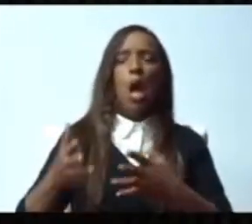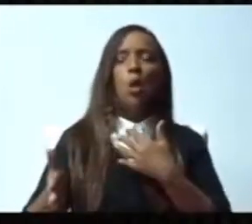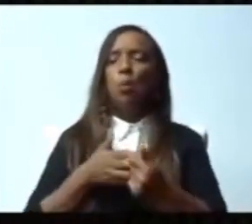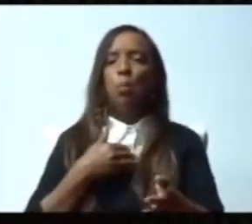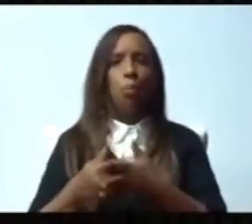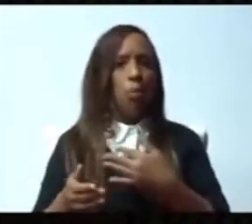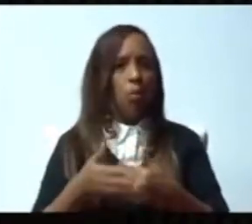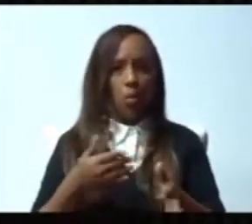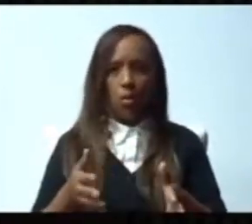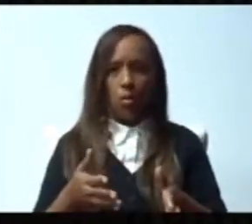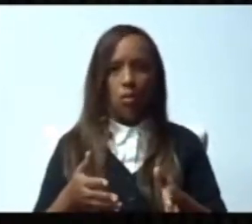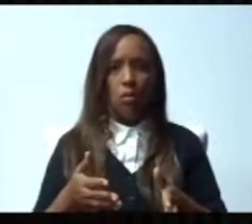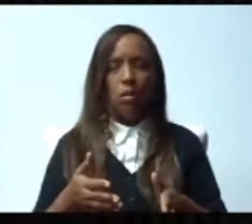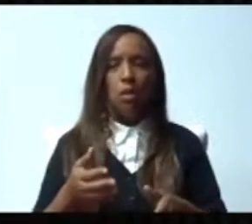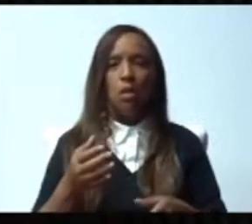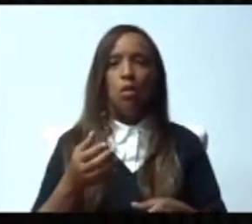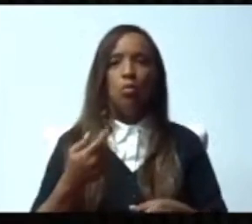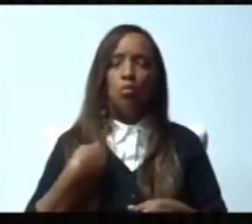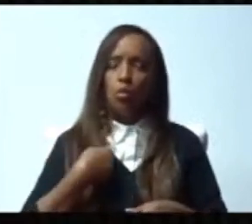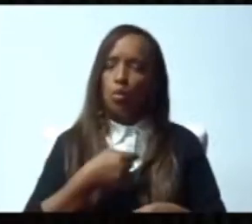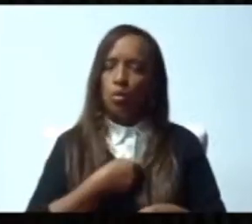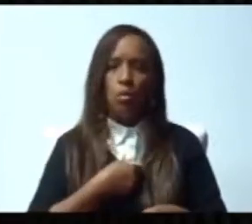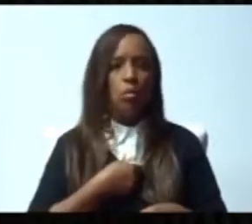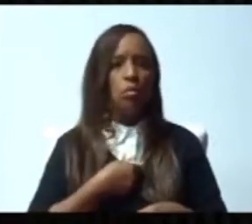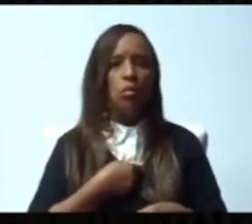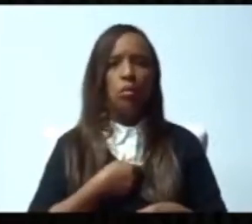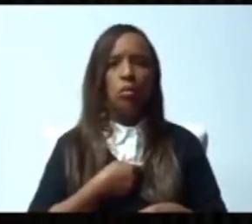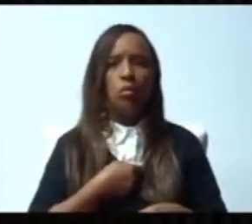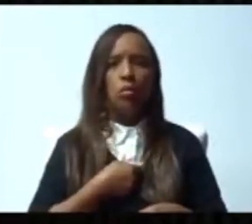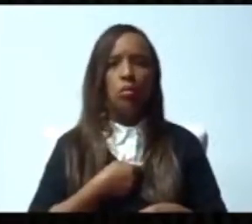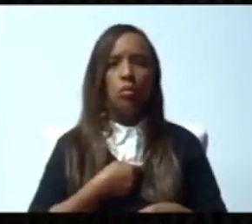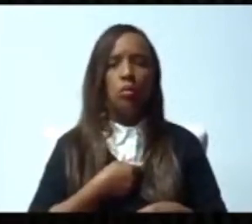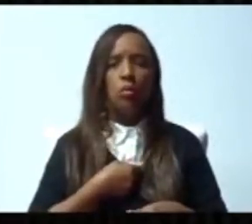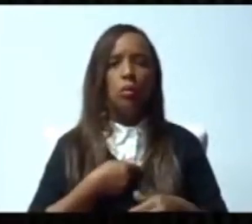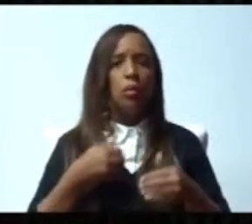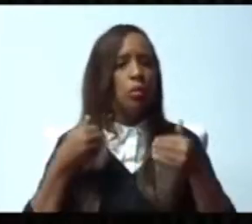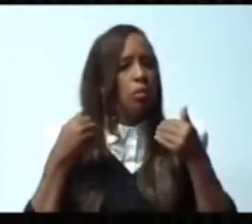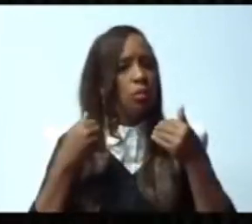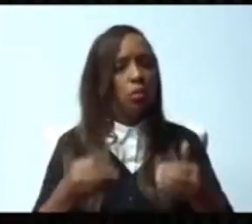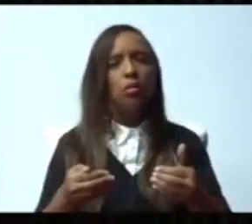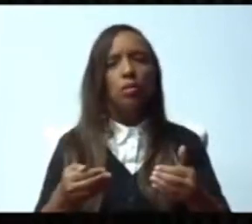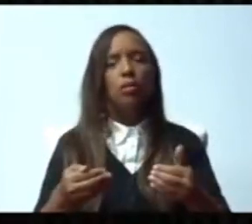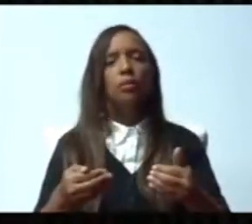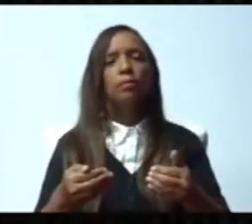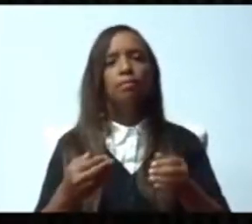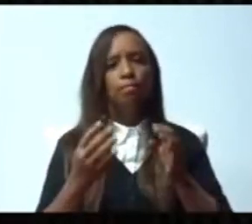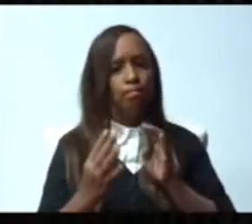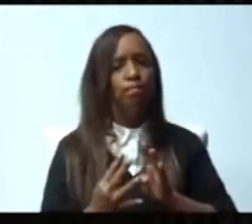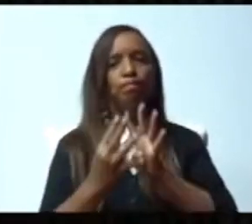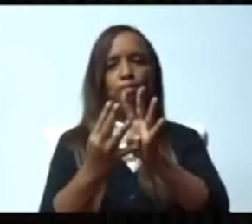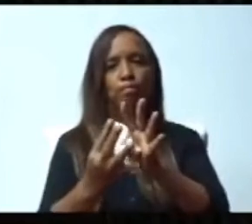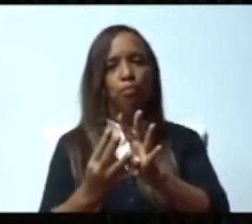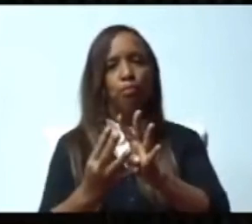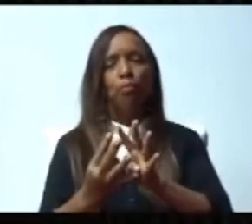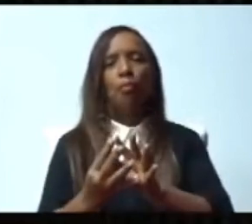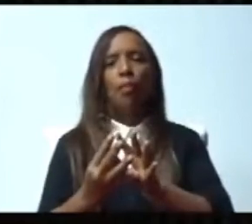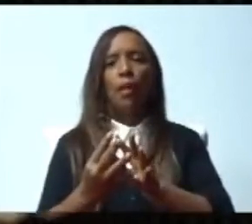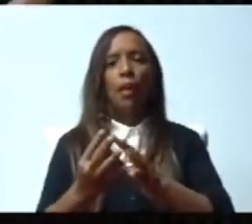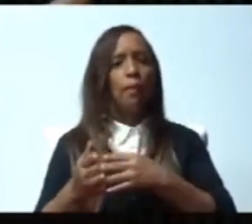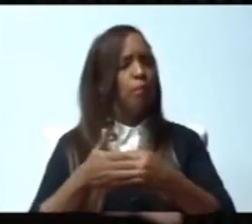allá nos encontraremos decirle que nuestra bancada se va a